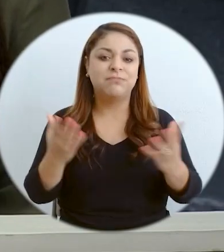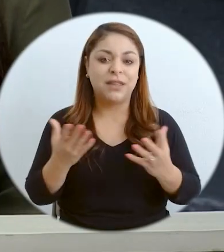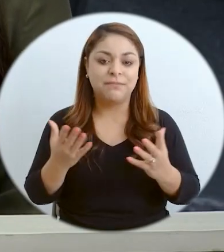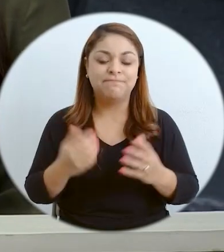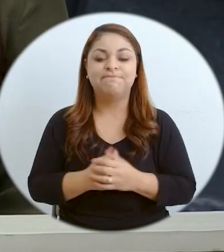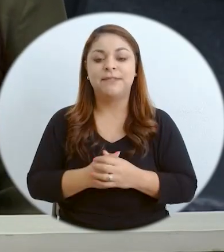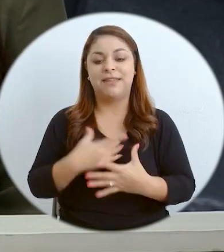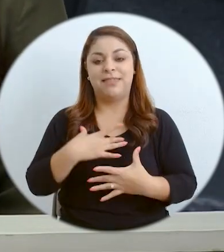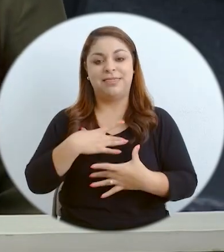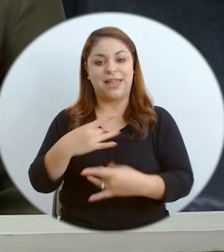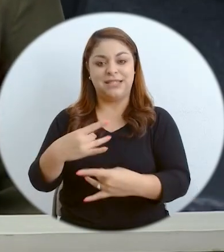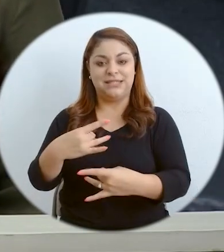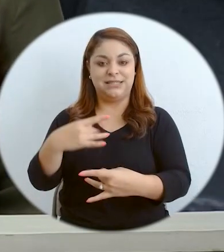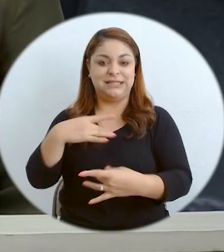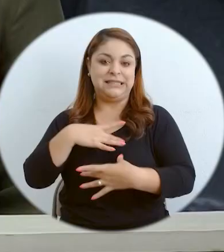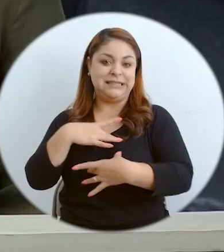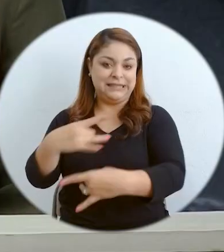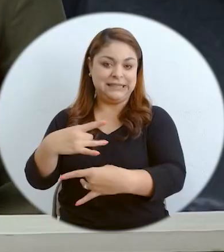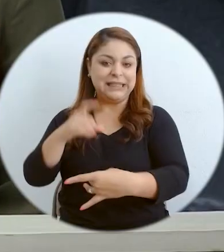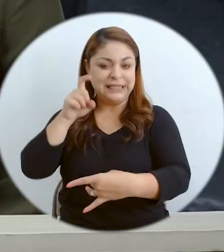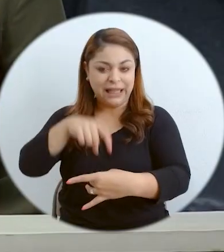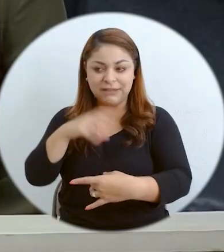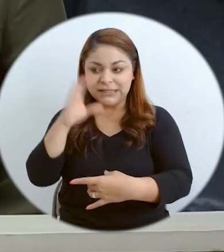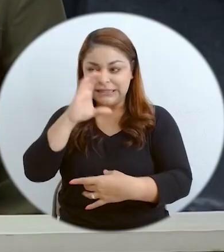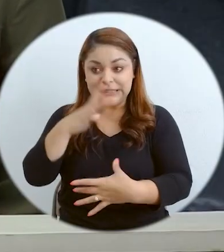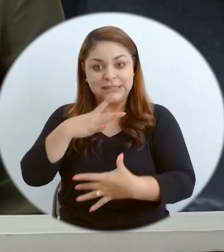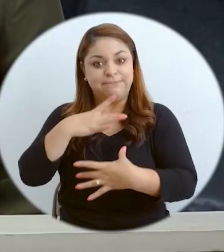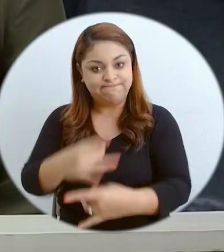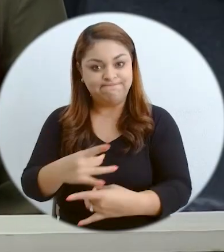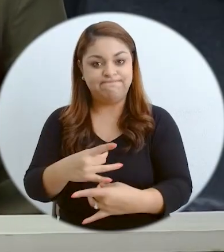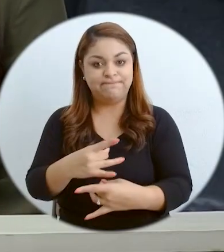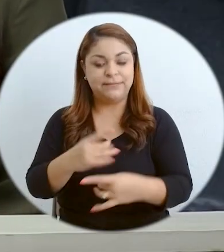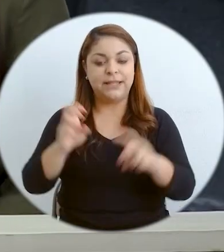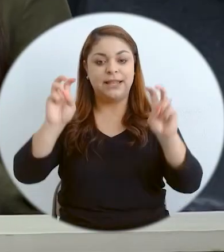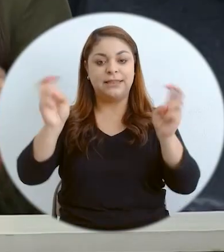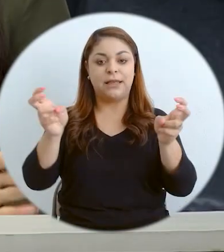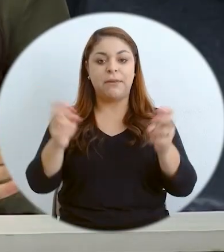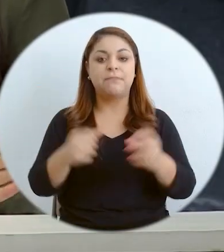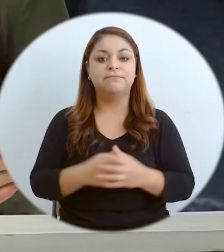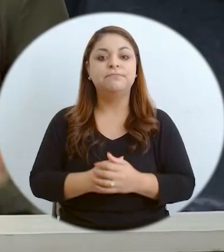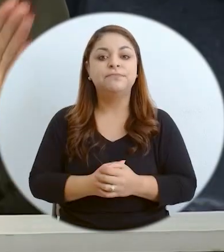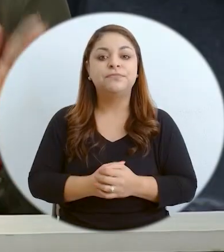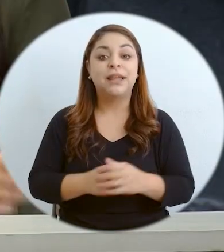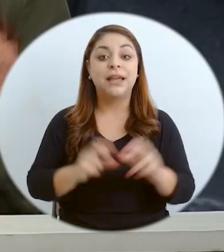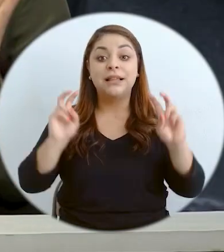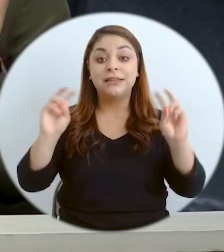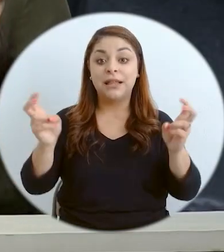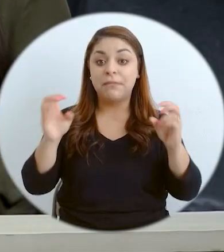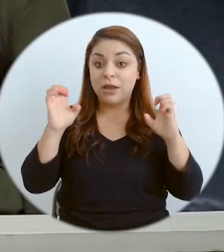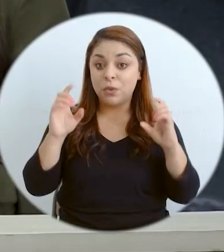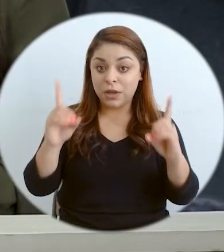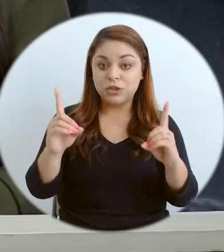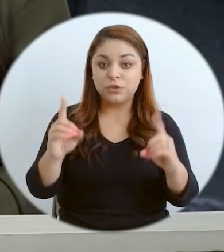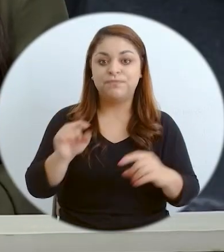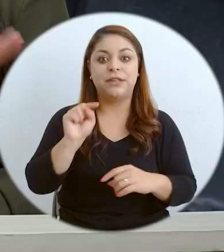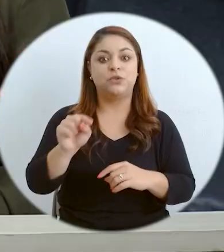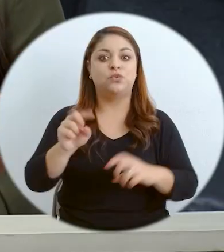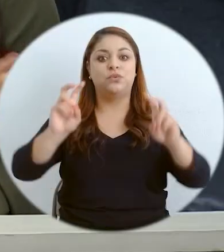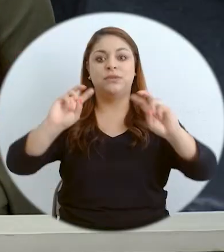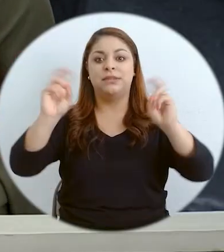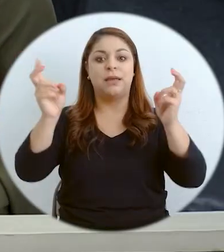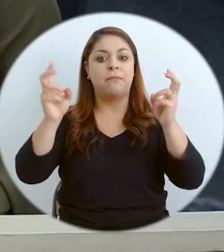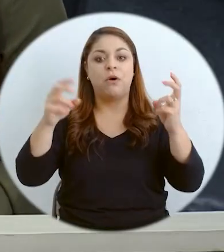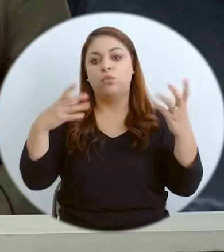está primero en interesarnos. Primero tiene que interesarnos el tema. Y el tema de la educación es un